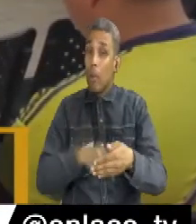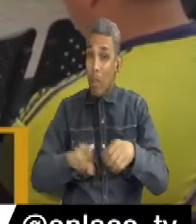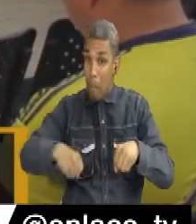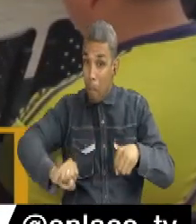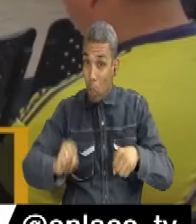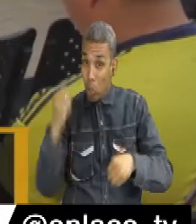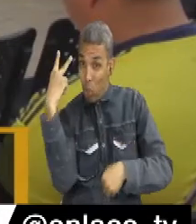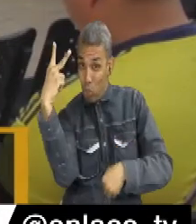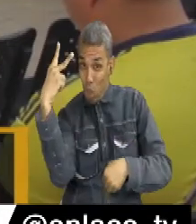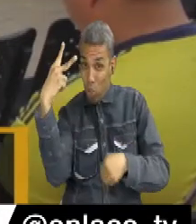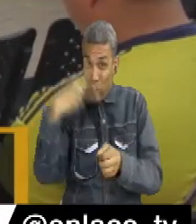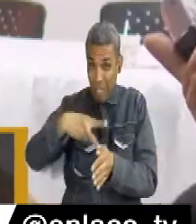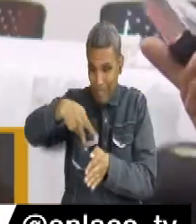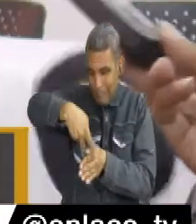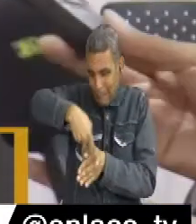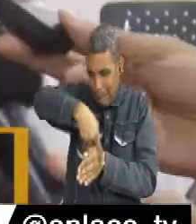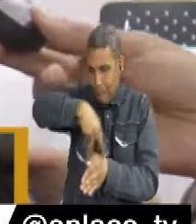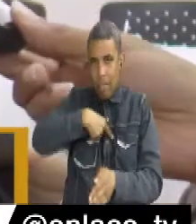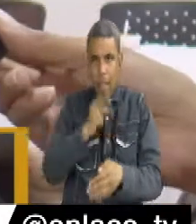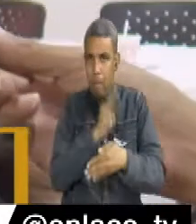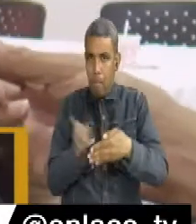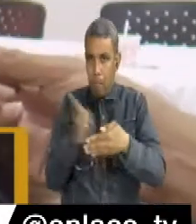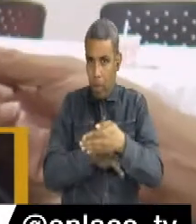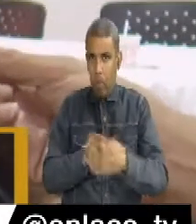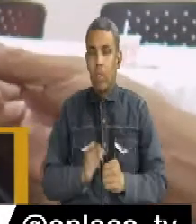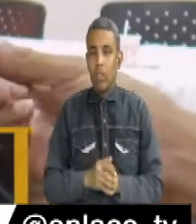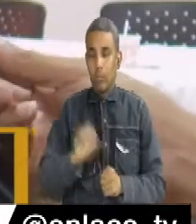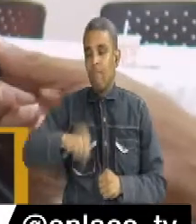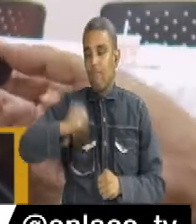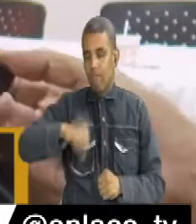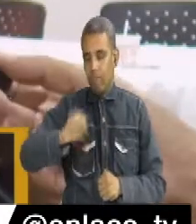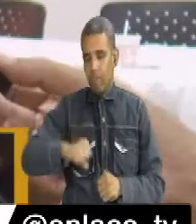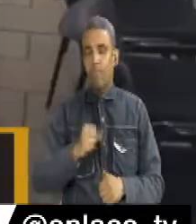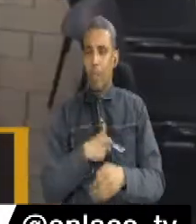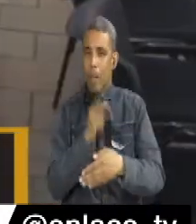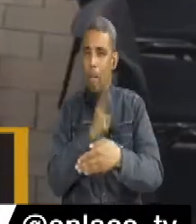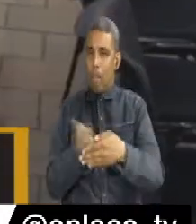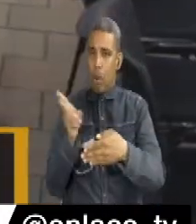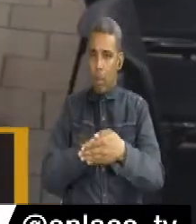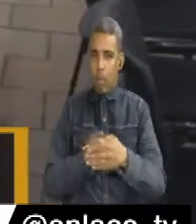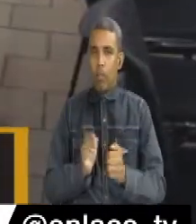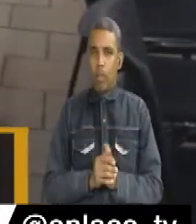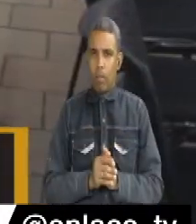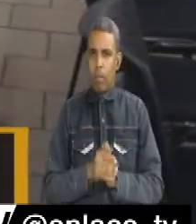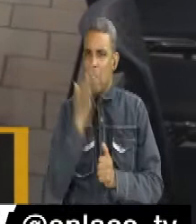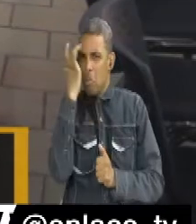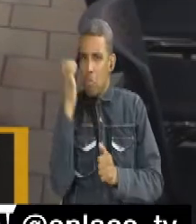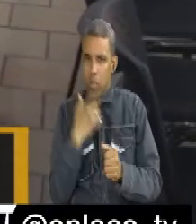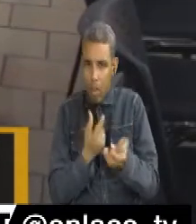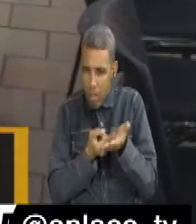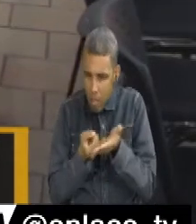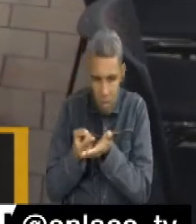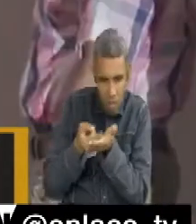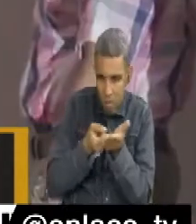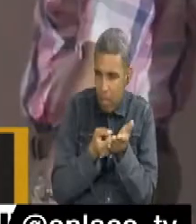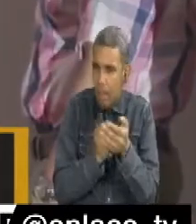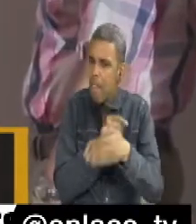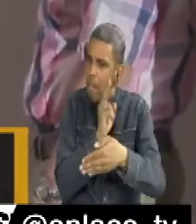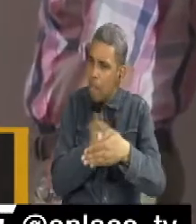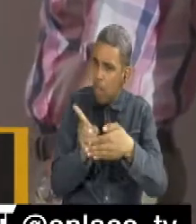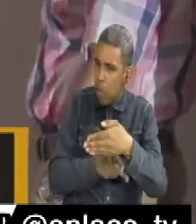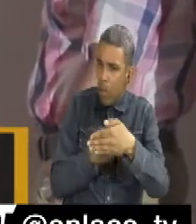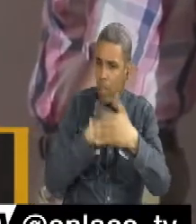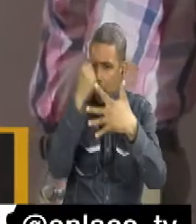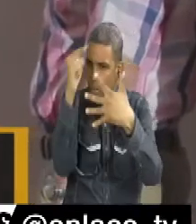jornada electoral. ¿Parrillero? Sí, también se incluye la prohibición del parrillero. Estas medidas fueron tomadas para evitar que se registren